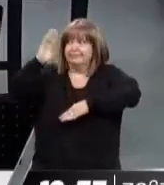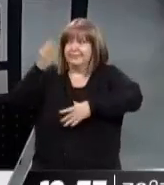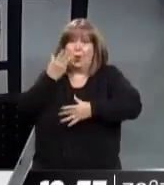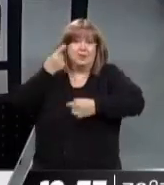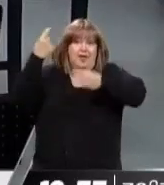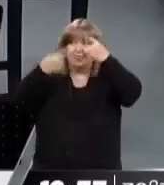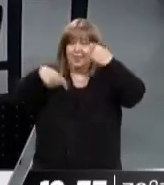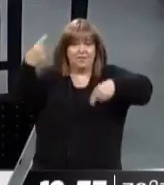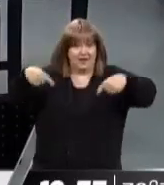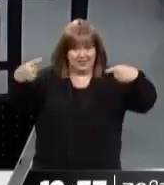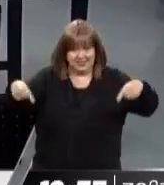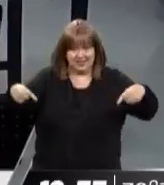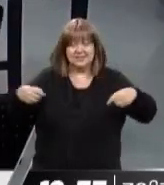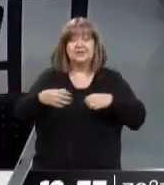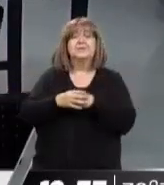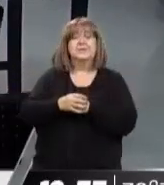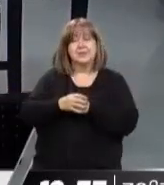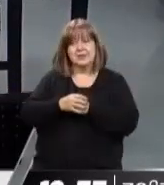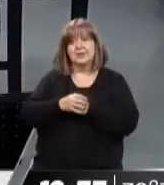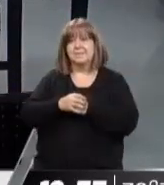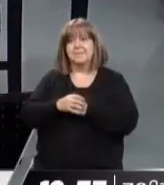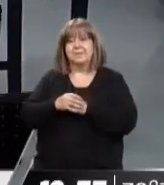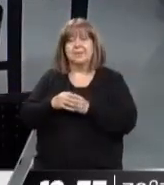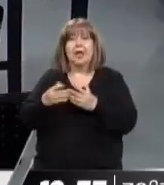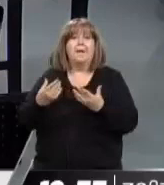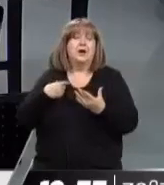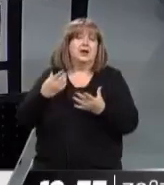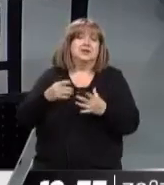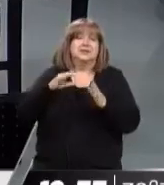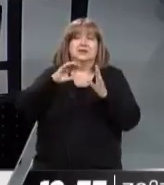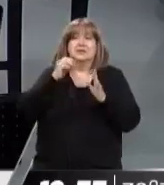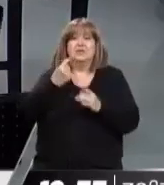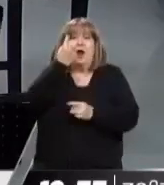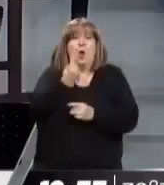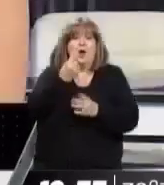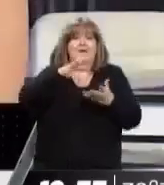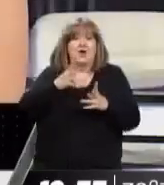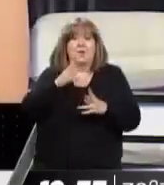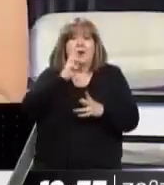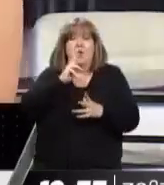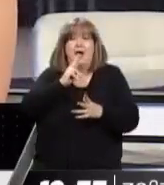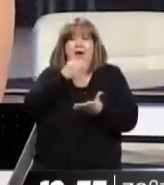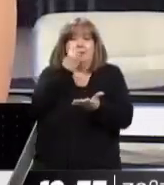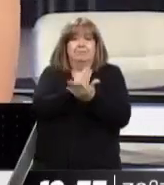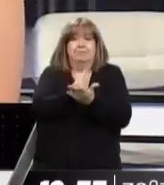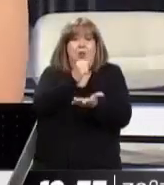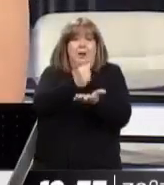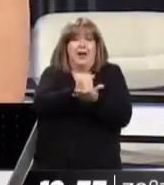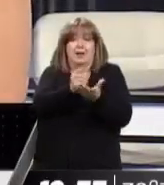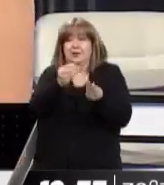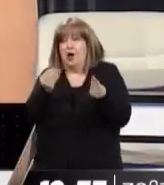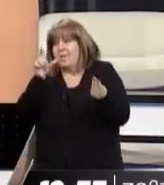deja, si existe, vos crees que no existe, para mí, deja fuera un montón de otras formas. Claro, lo que pasa es que, a ver, uno se plantea en esto de